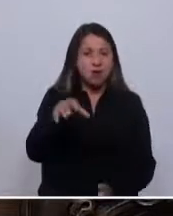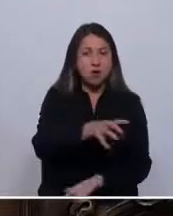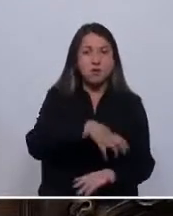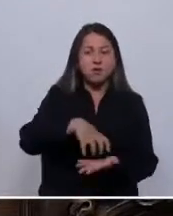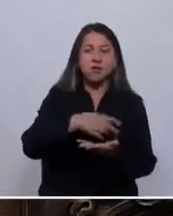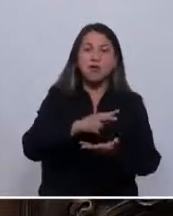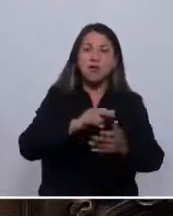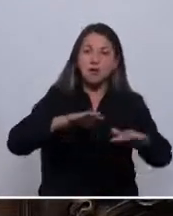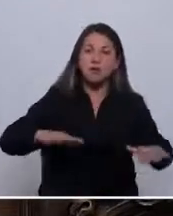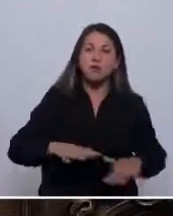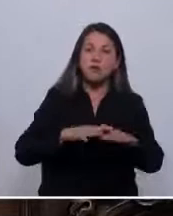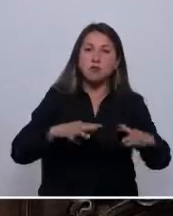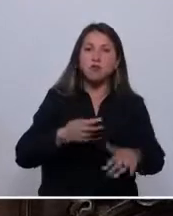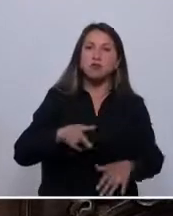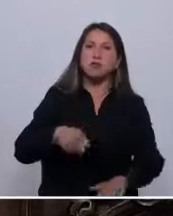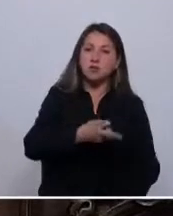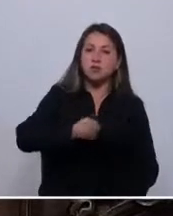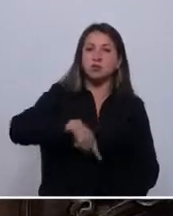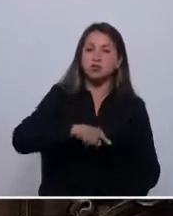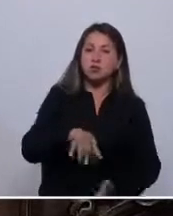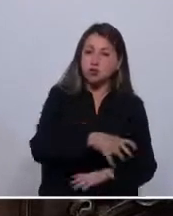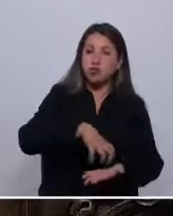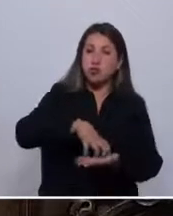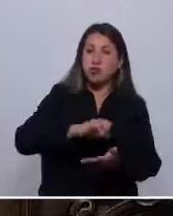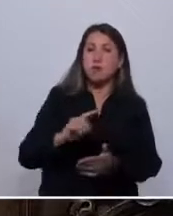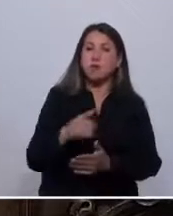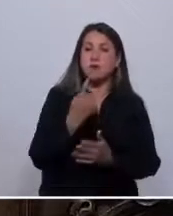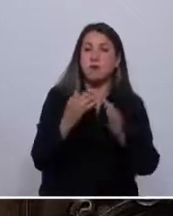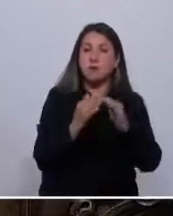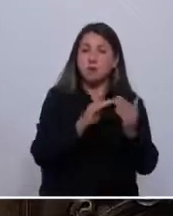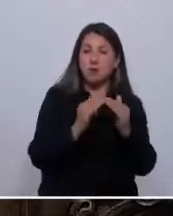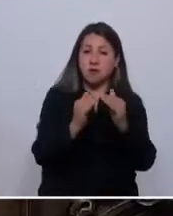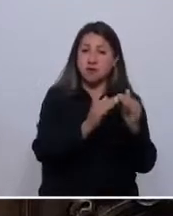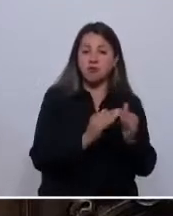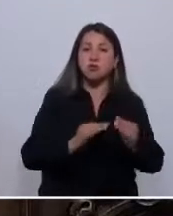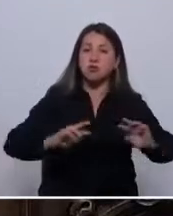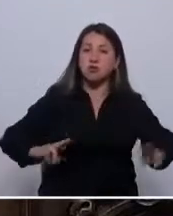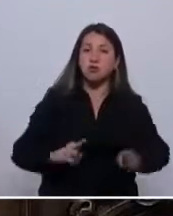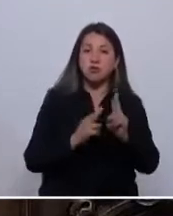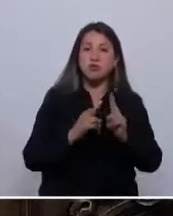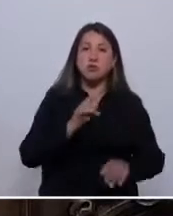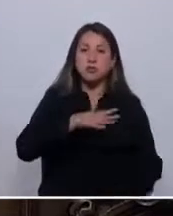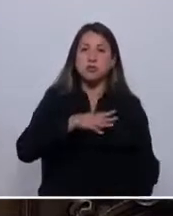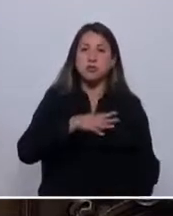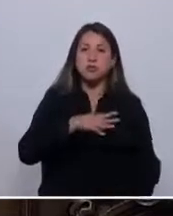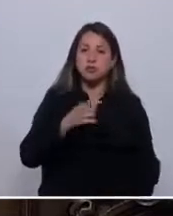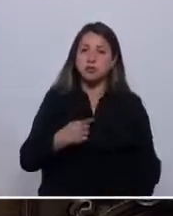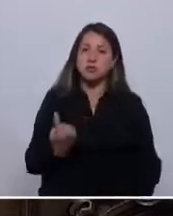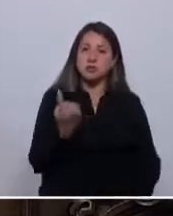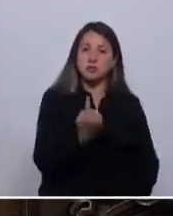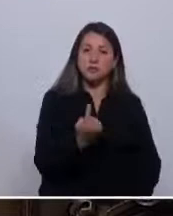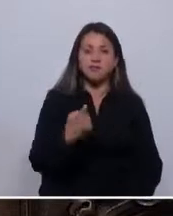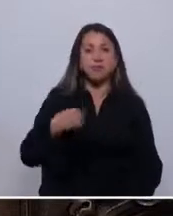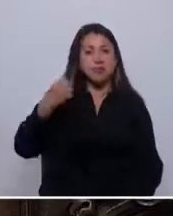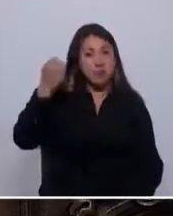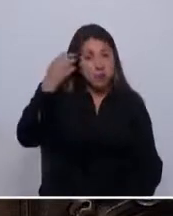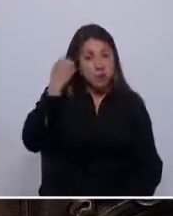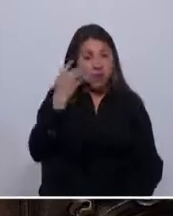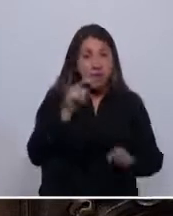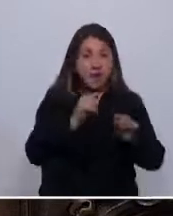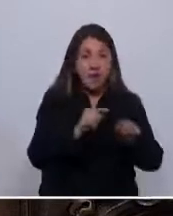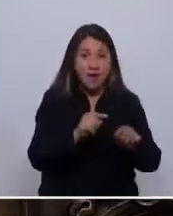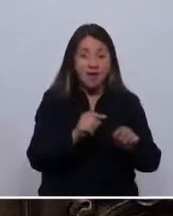Esfuerzo en Osorno, la primera población autoconstrucción en Chile. Aprendí in situ de